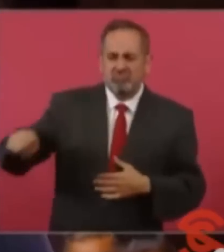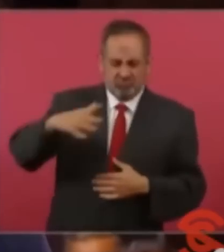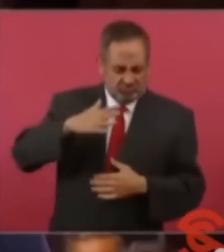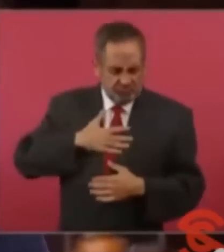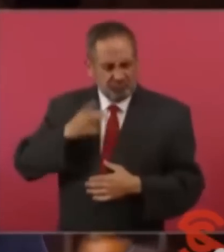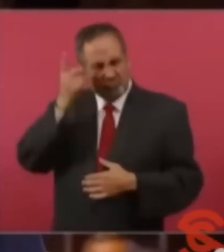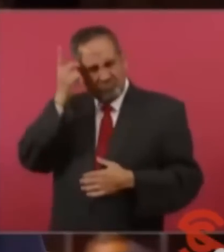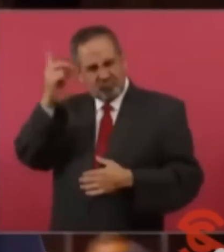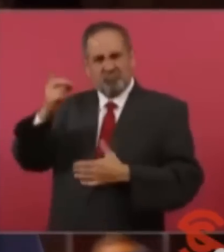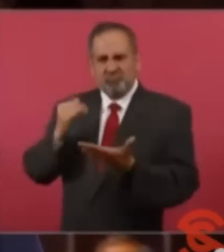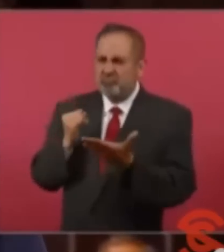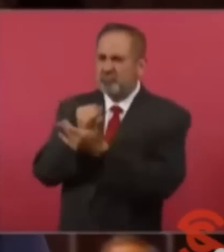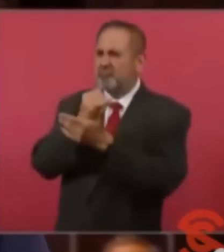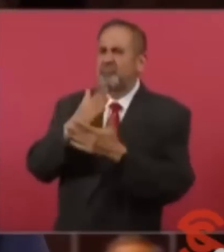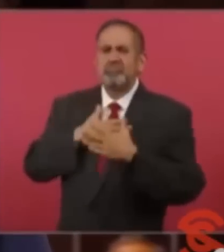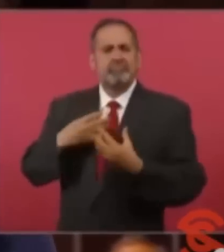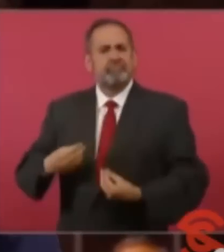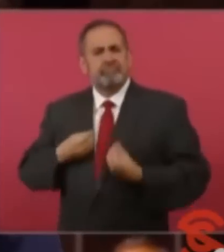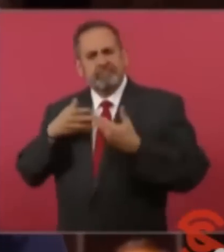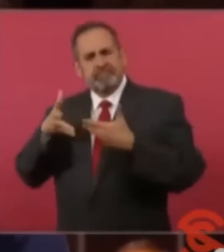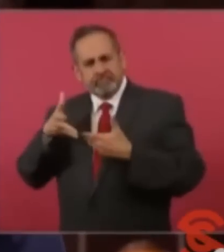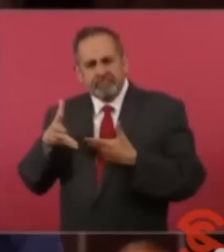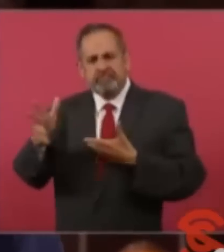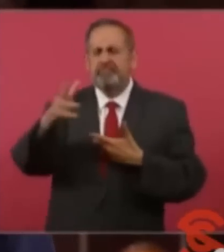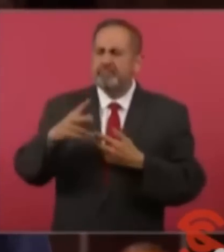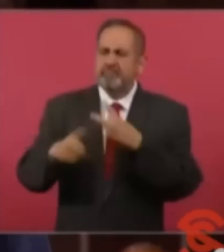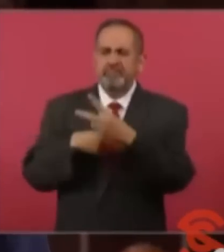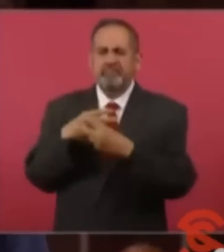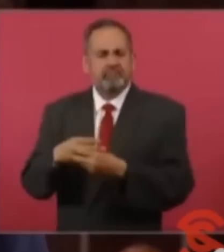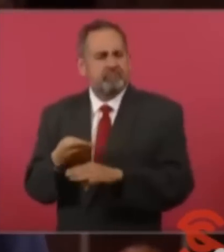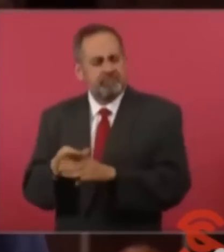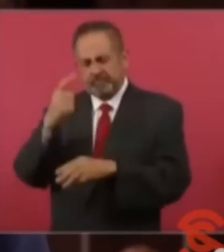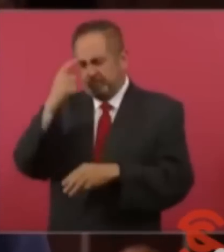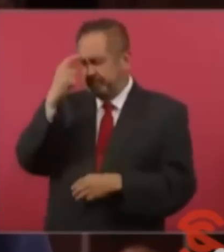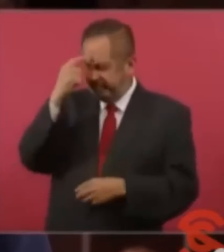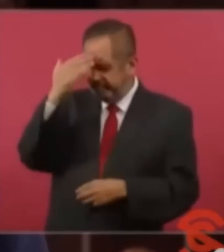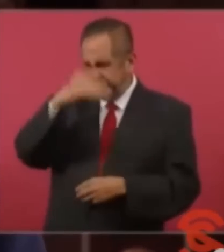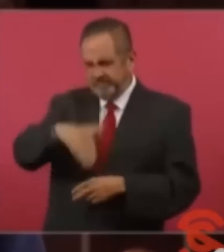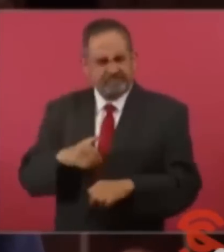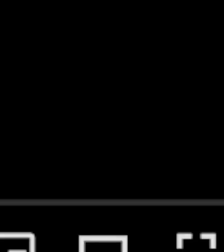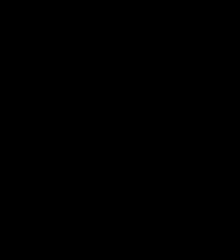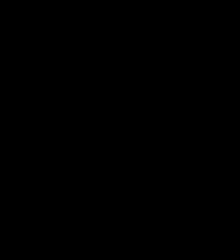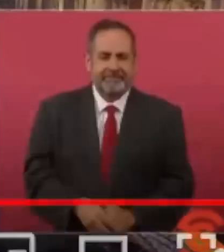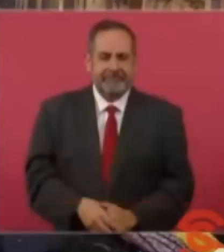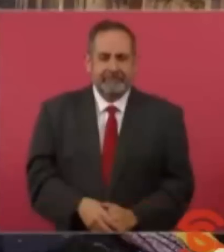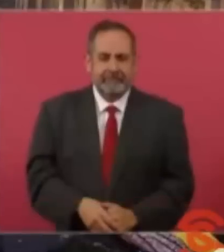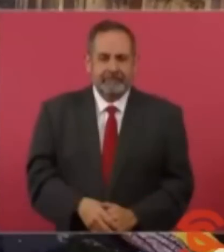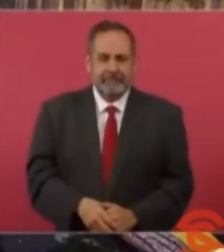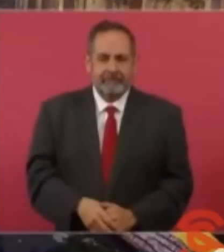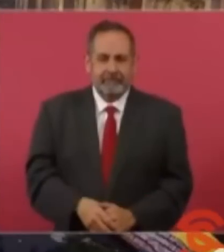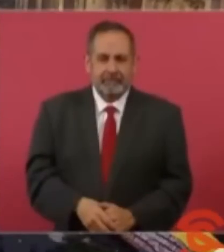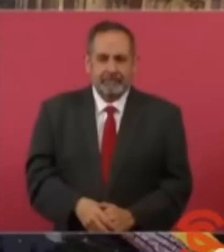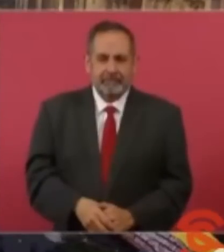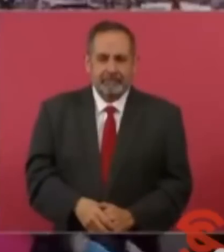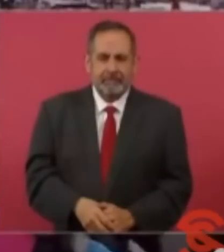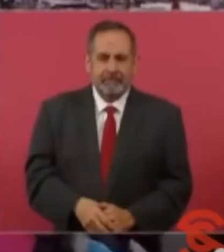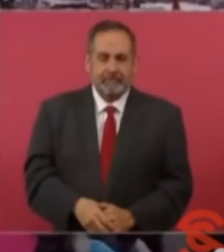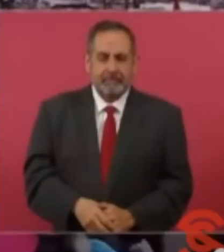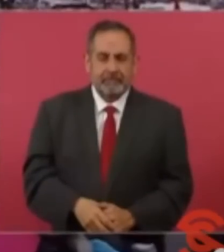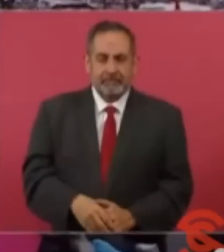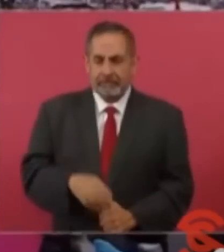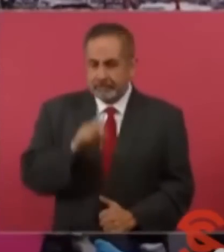dueños de su propio destino y están muy conscientes y politizados.